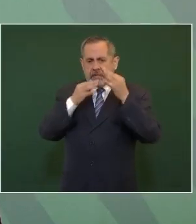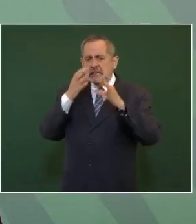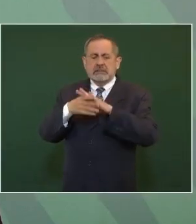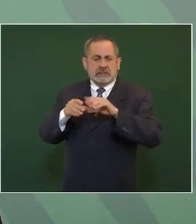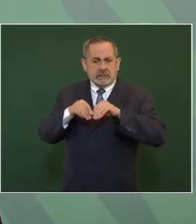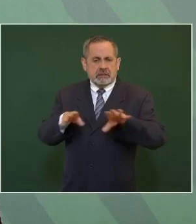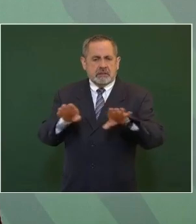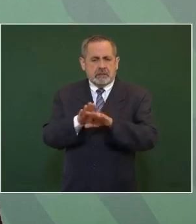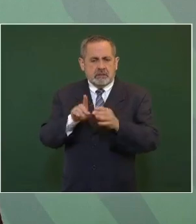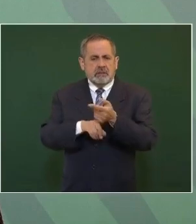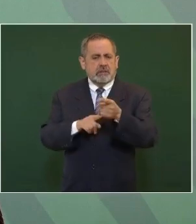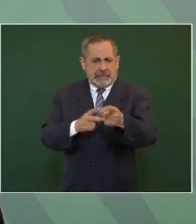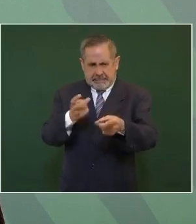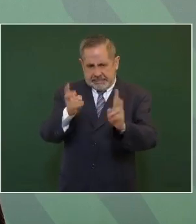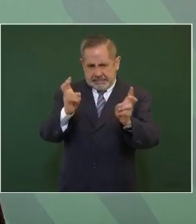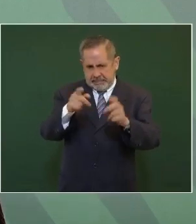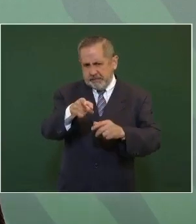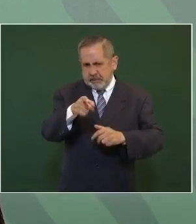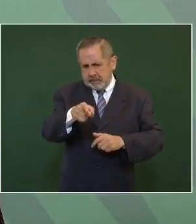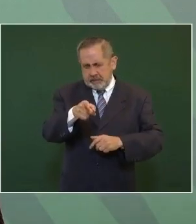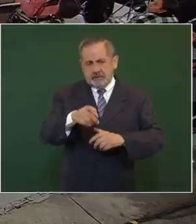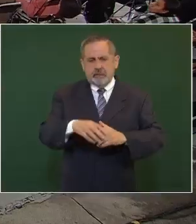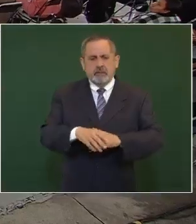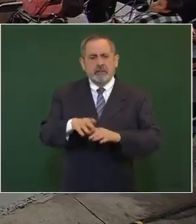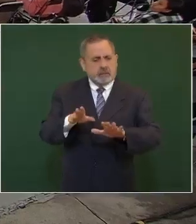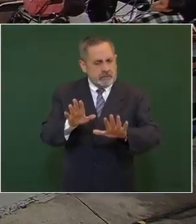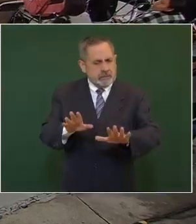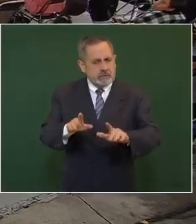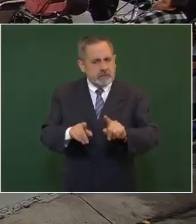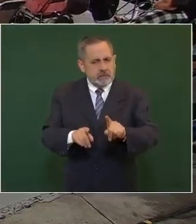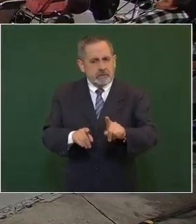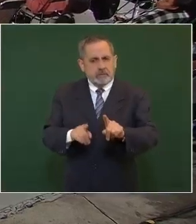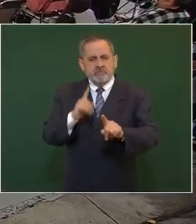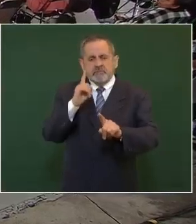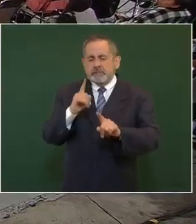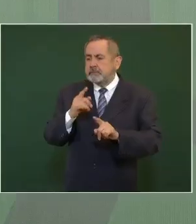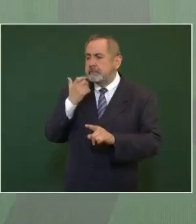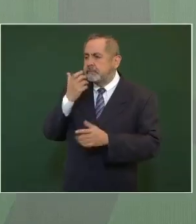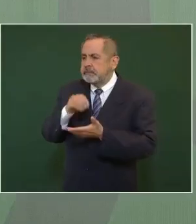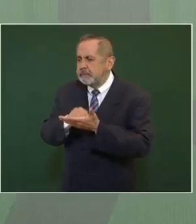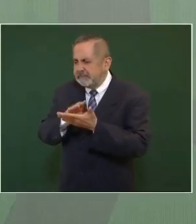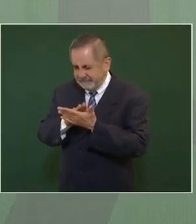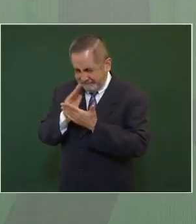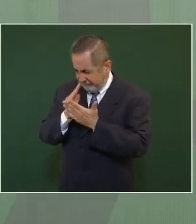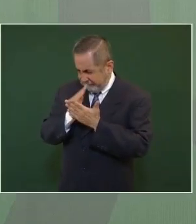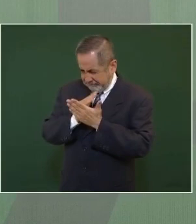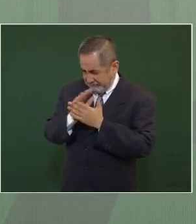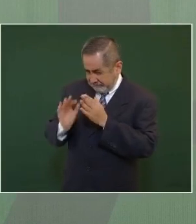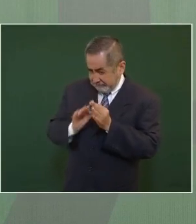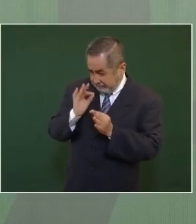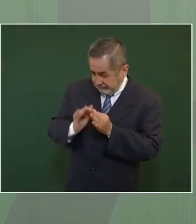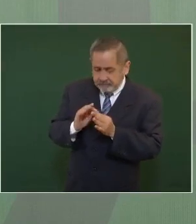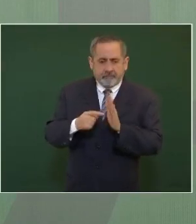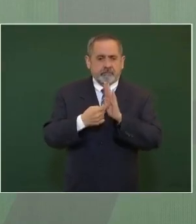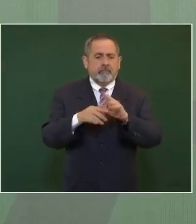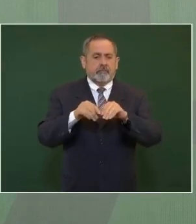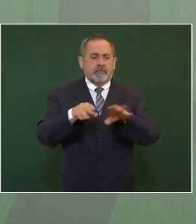prensa sobre este tema. Nada más queremos tener todos los